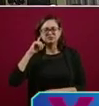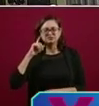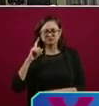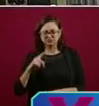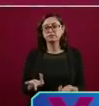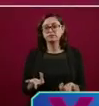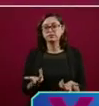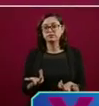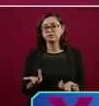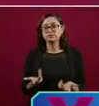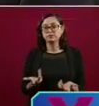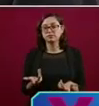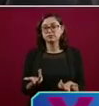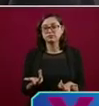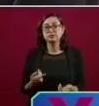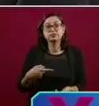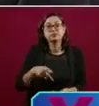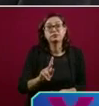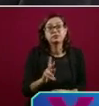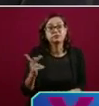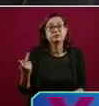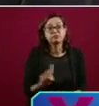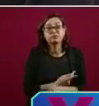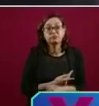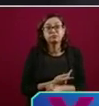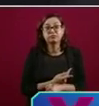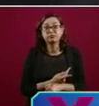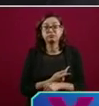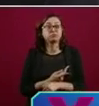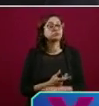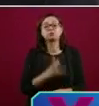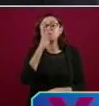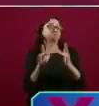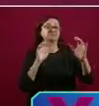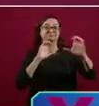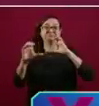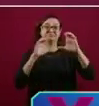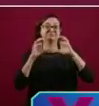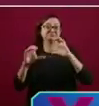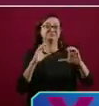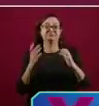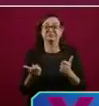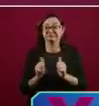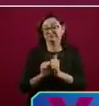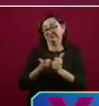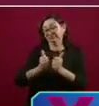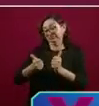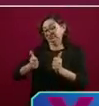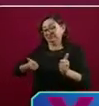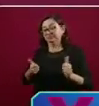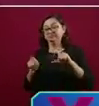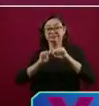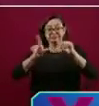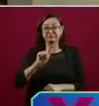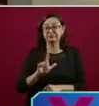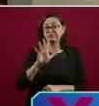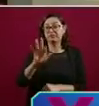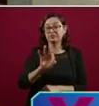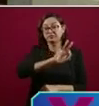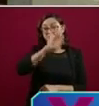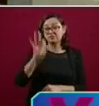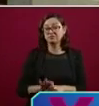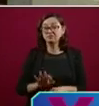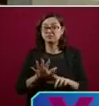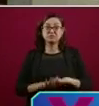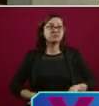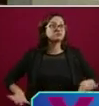Pues no, se puede uno comunicar en México. Es un atraso. En el 75% del territorio no puede